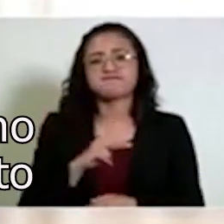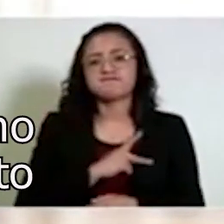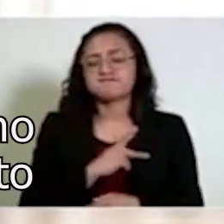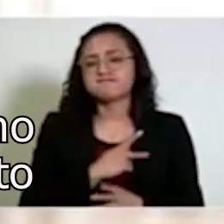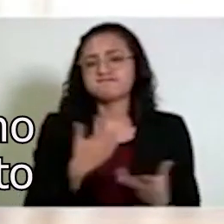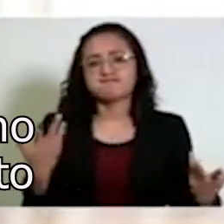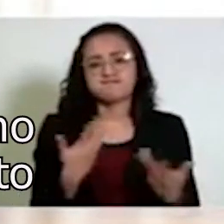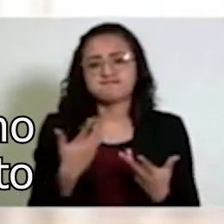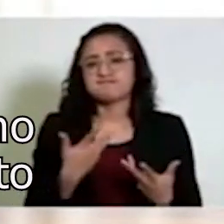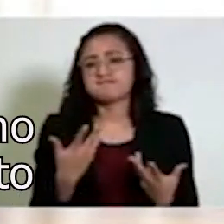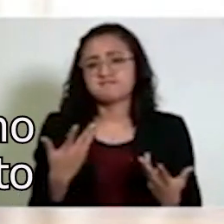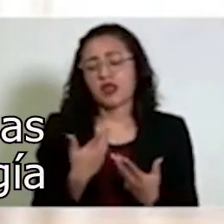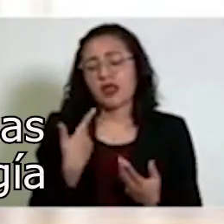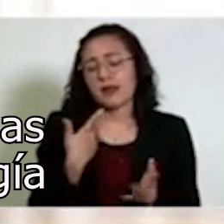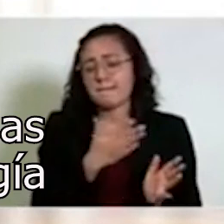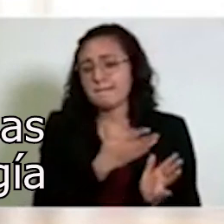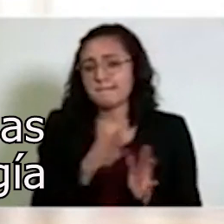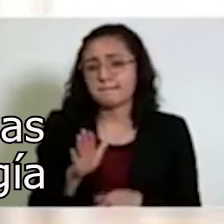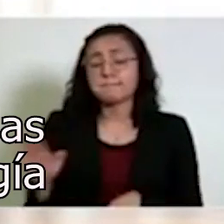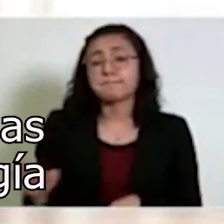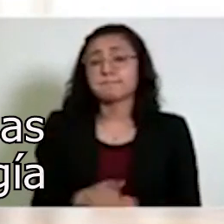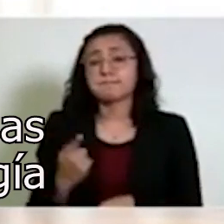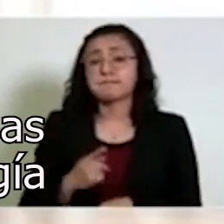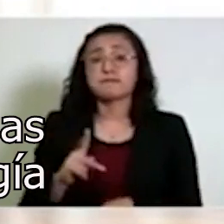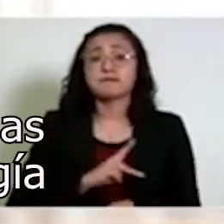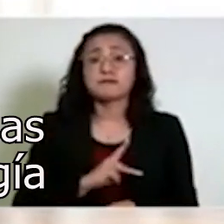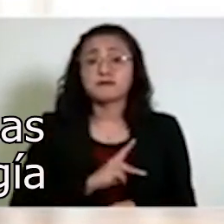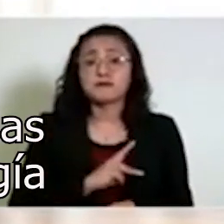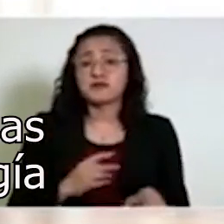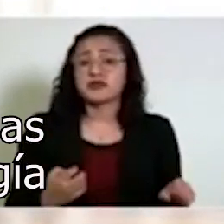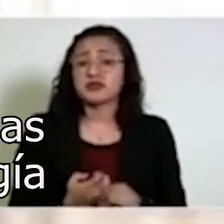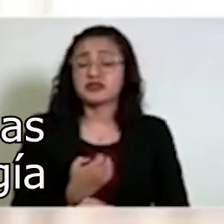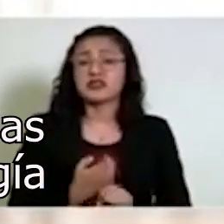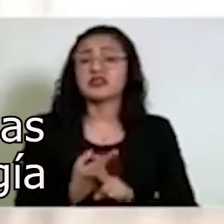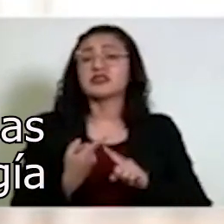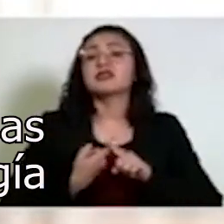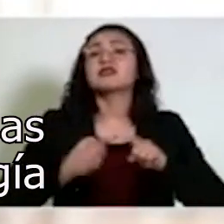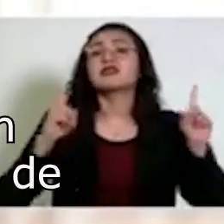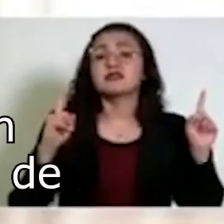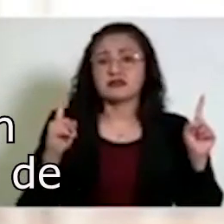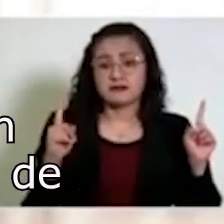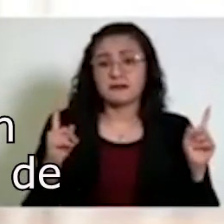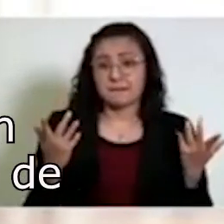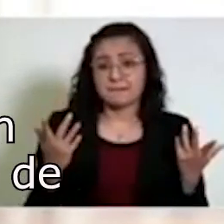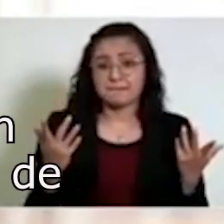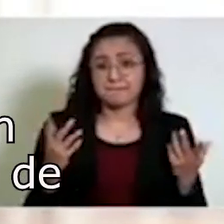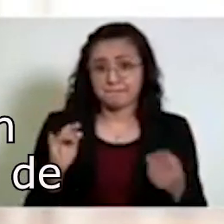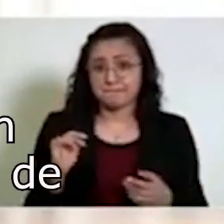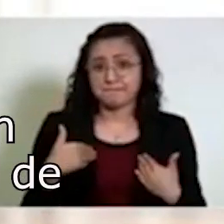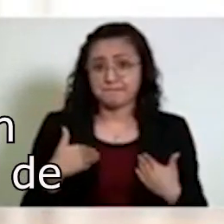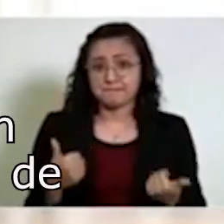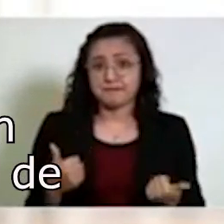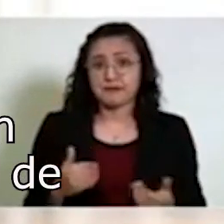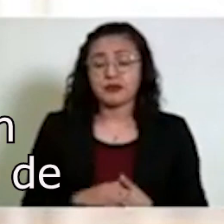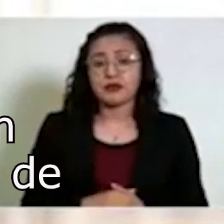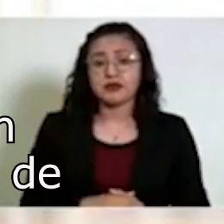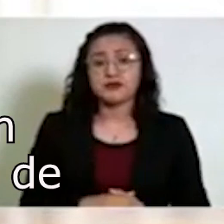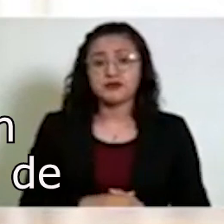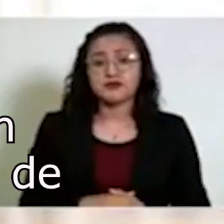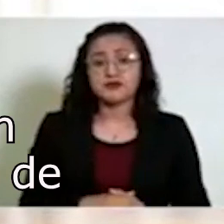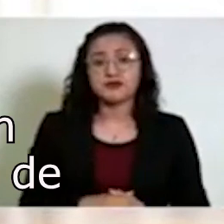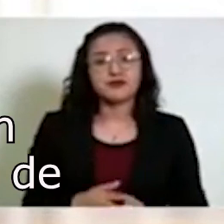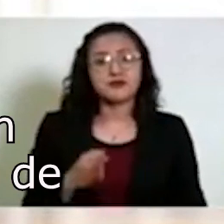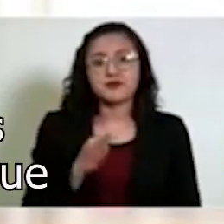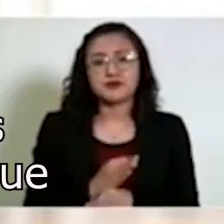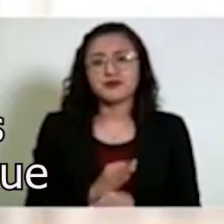consecuencia de un desabasto de gas natural que alimenta las plantas generadoras de energía eléctrica, por lo que hizo un llamado importante a la